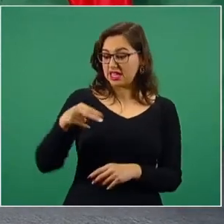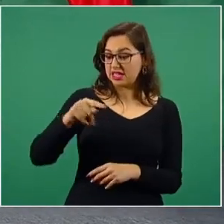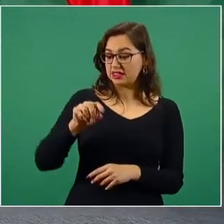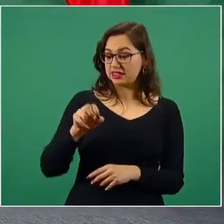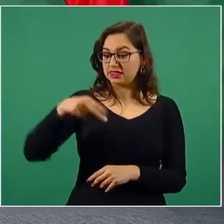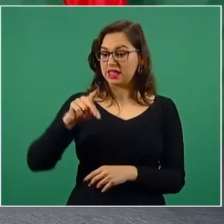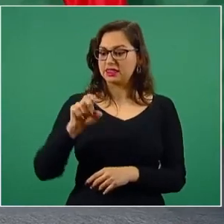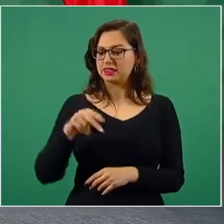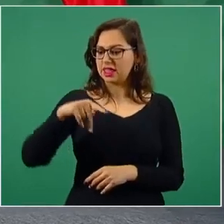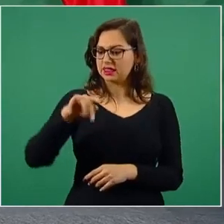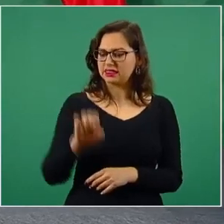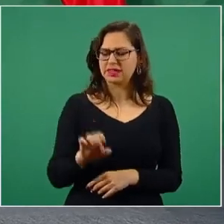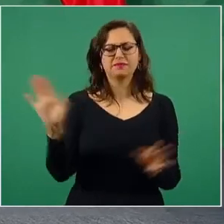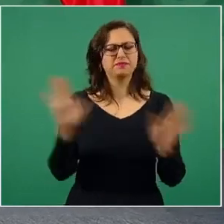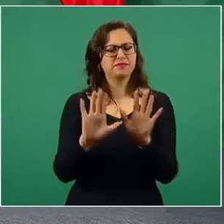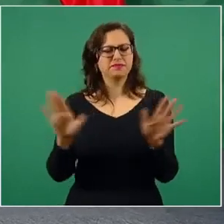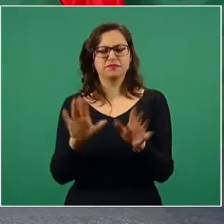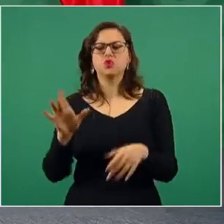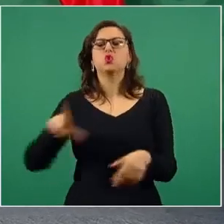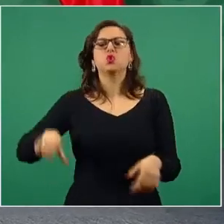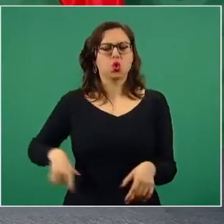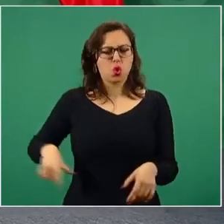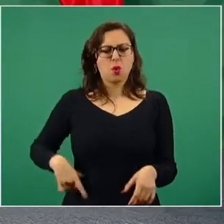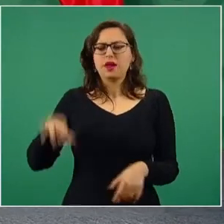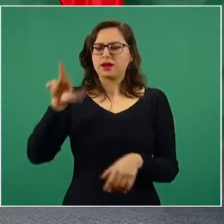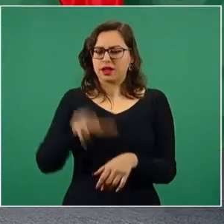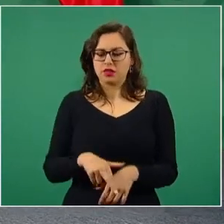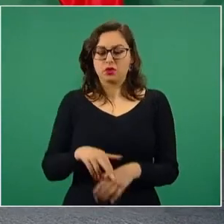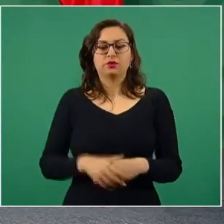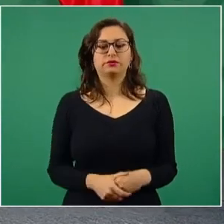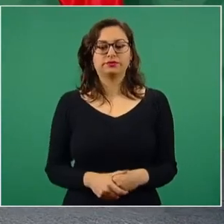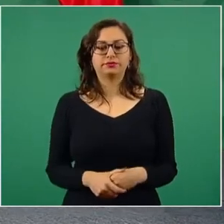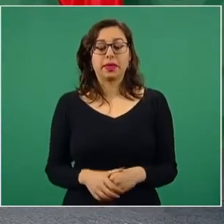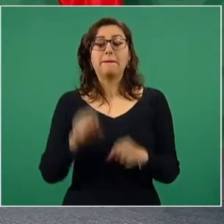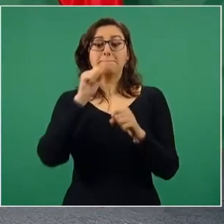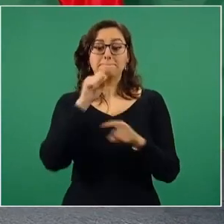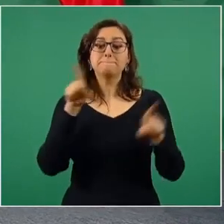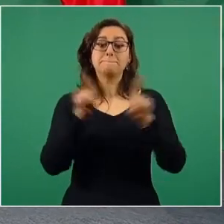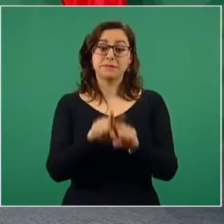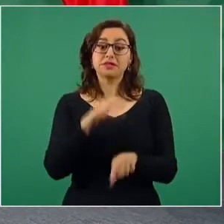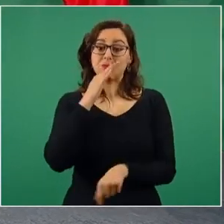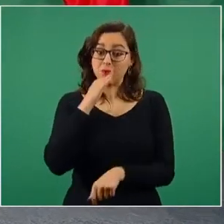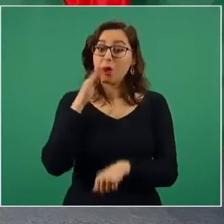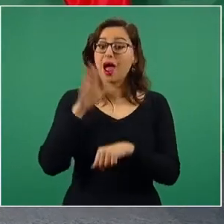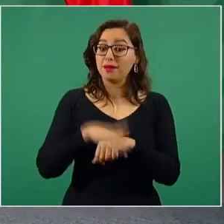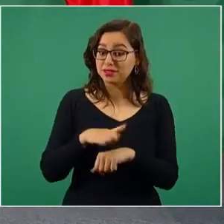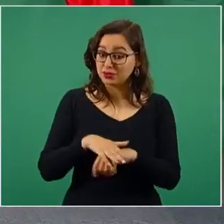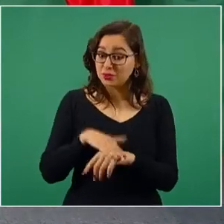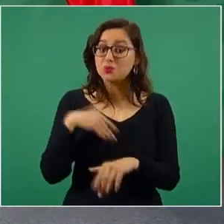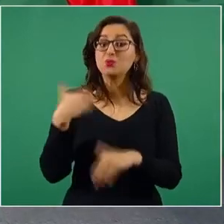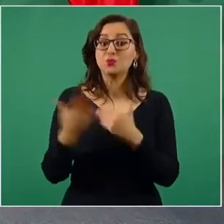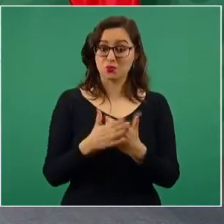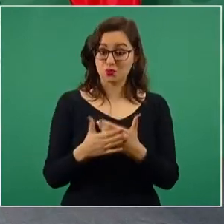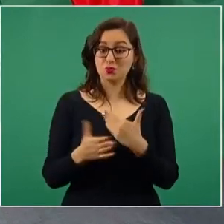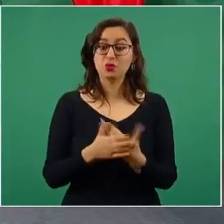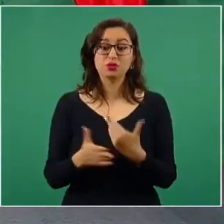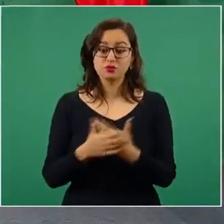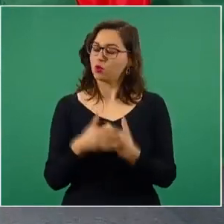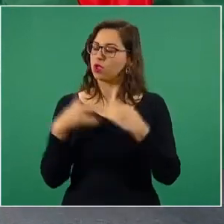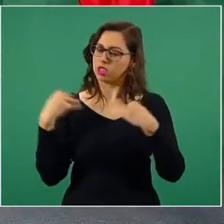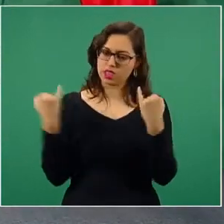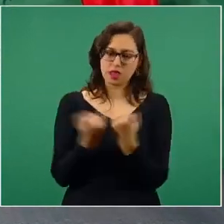Como de una vez también adelanto que va a haber un gobernador con esas